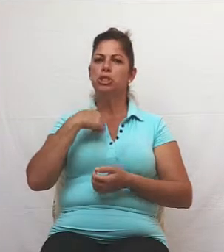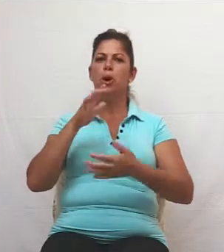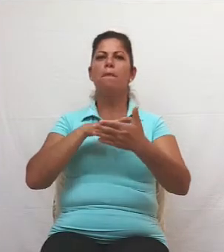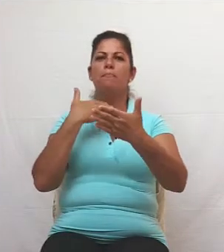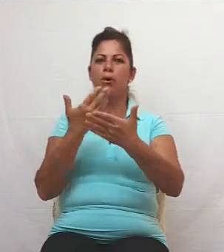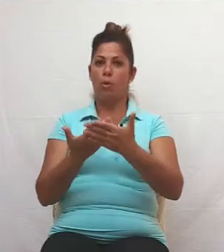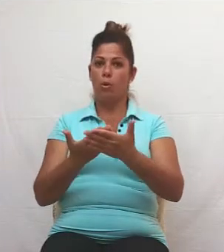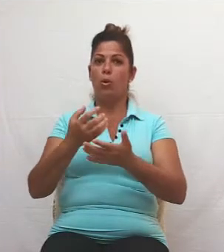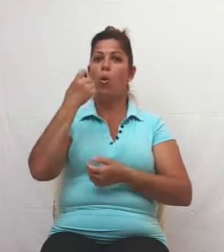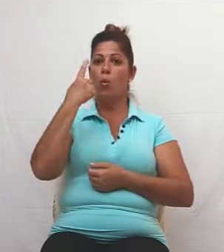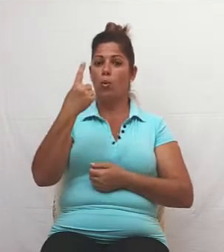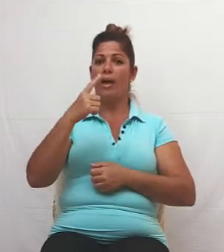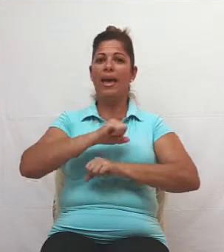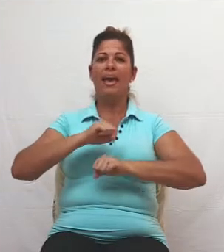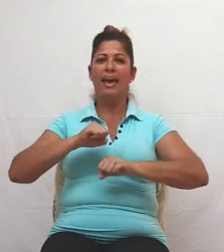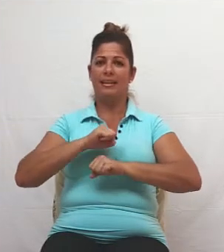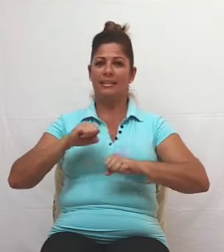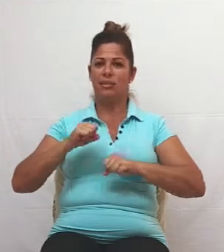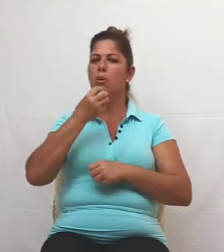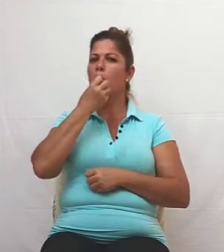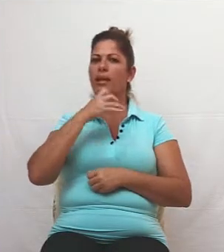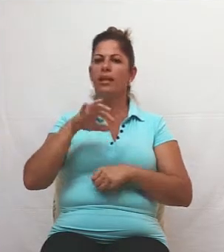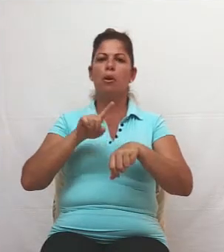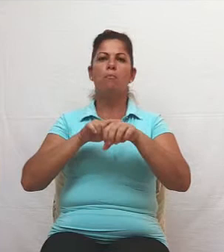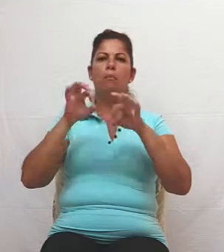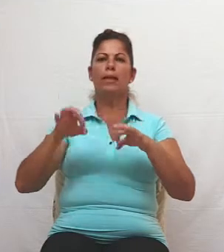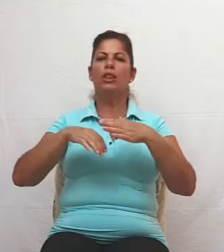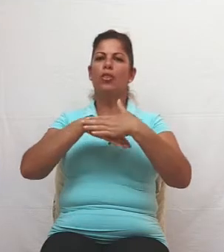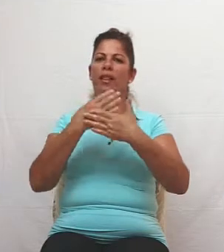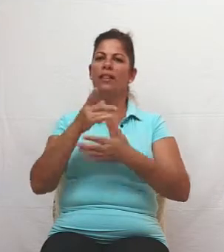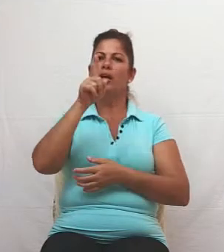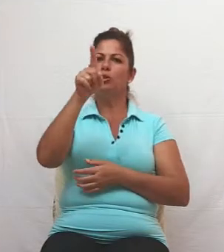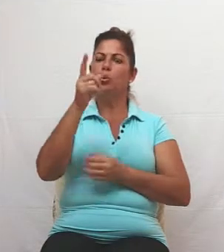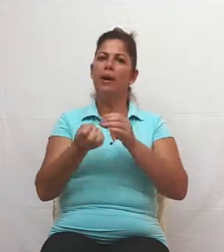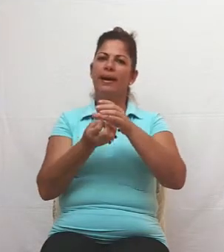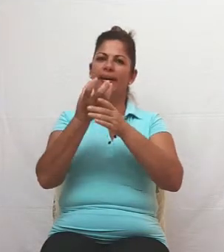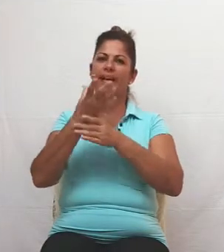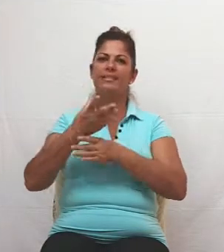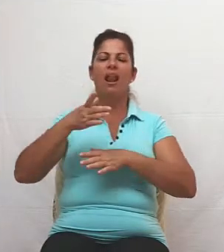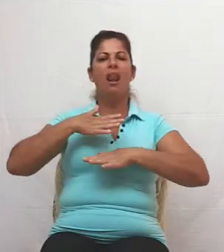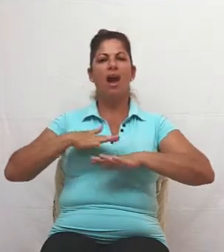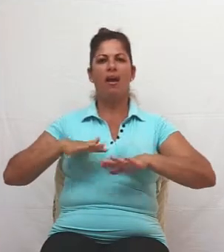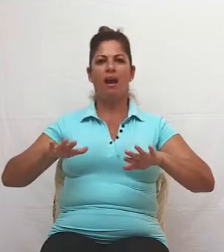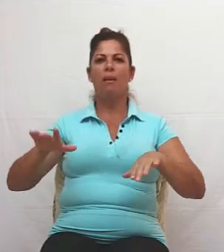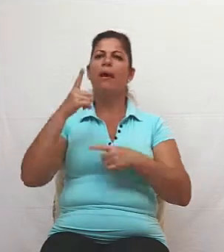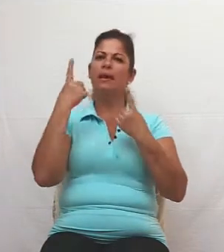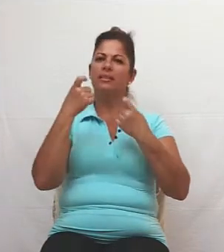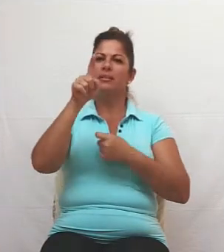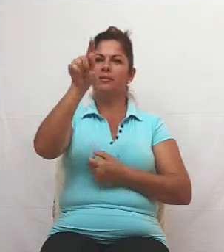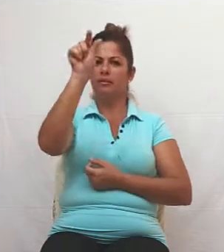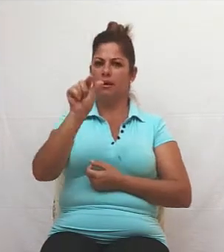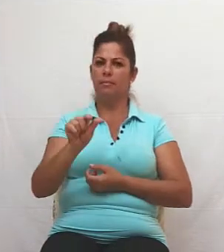te propongo un ejercicio para que en cualquier momento del día crees la calma que precisa tu